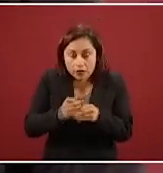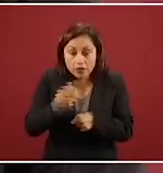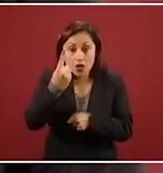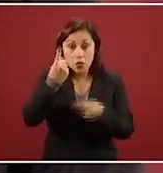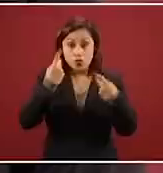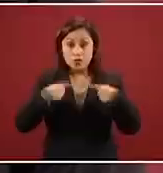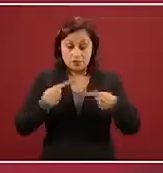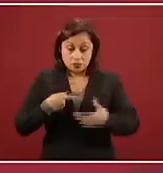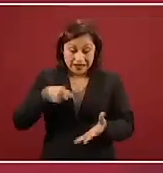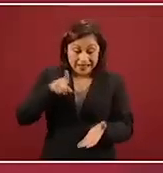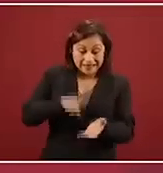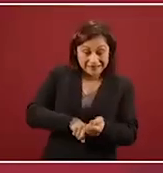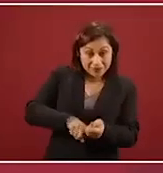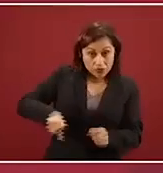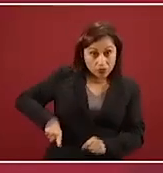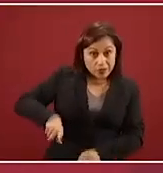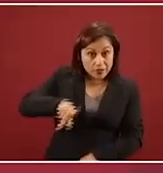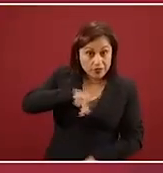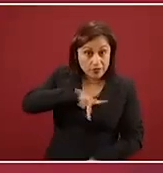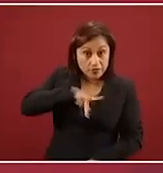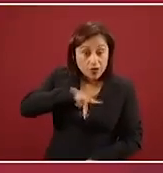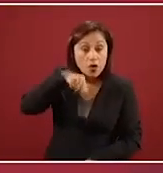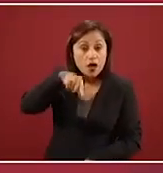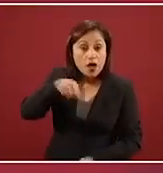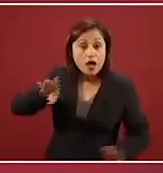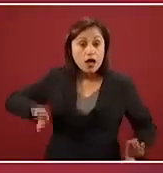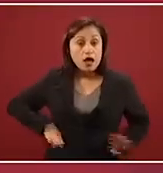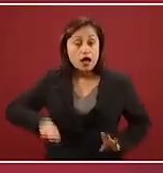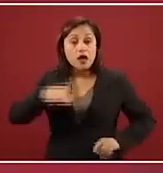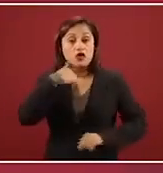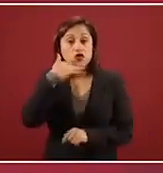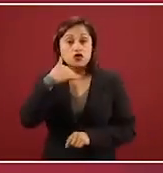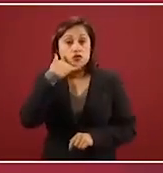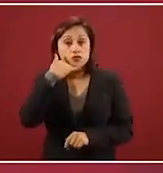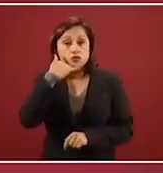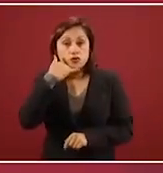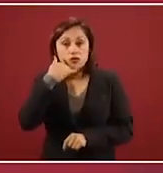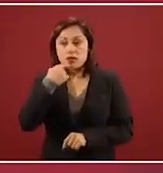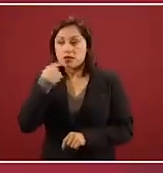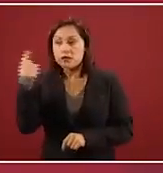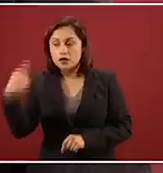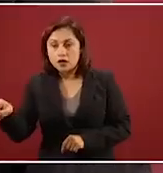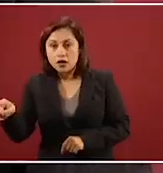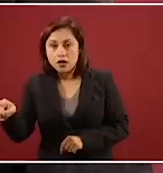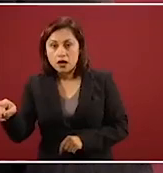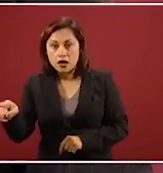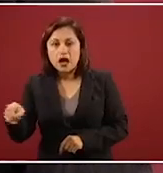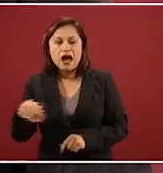corrupto, no solo se va a su casa, se va a la cárcel,